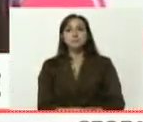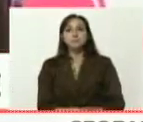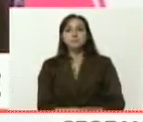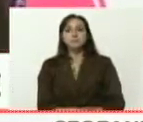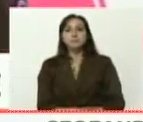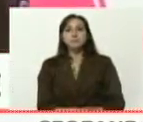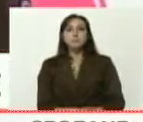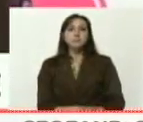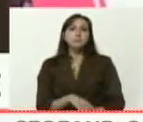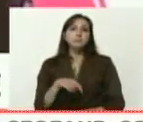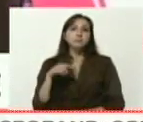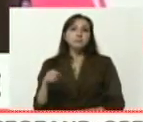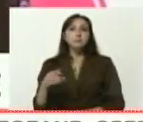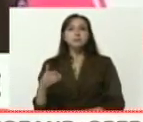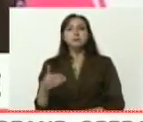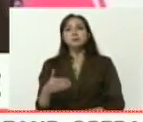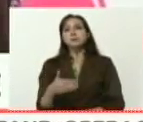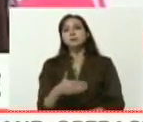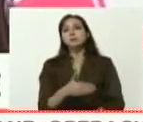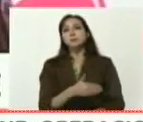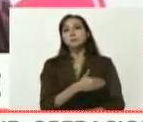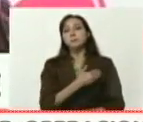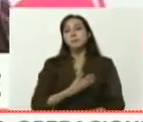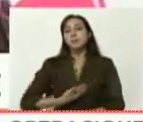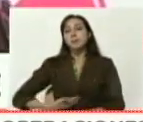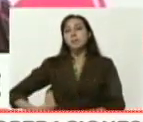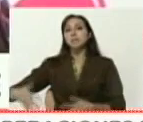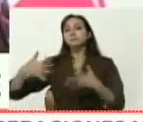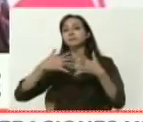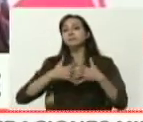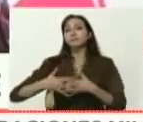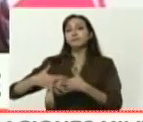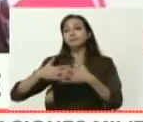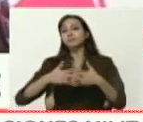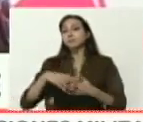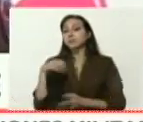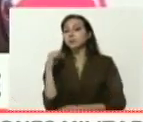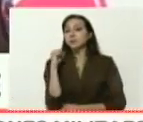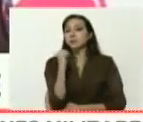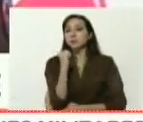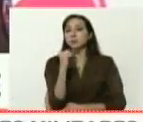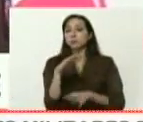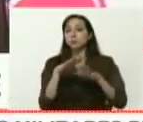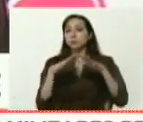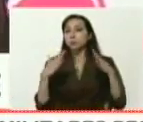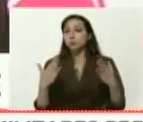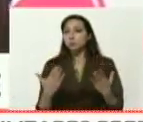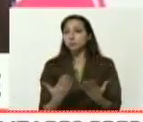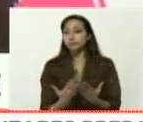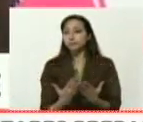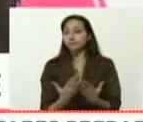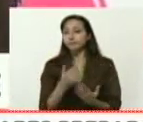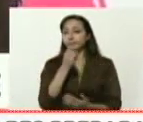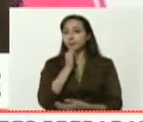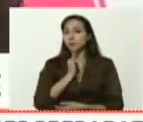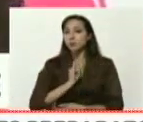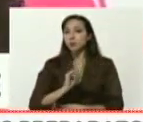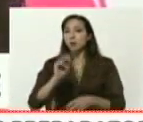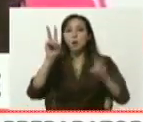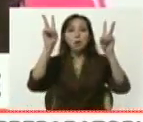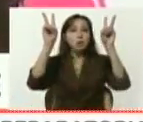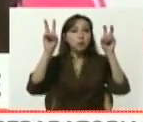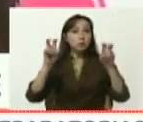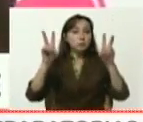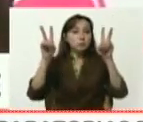Y el presidente del imperio más sangriento y asesino del mundo anuncia nuevas medidas más